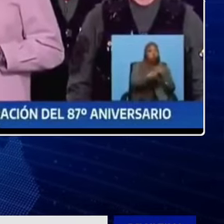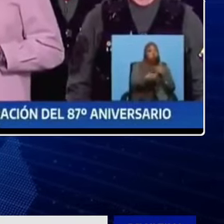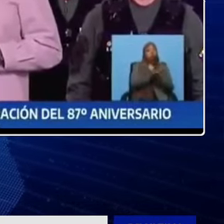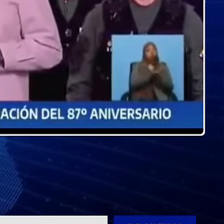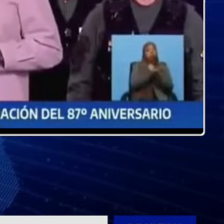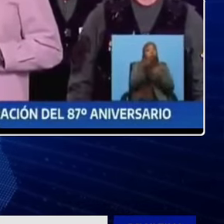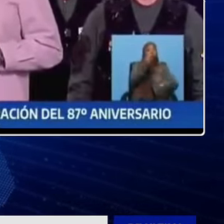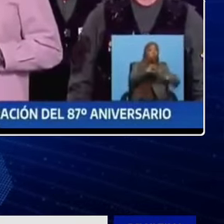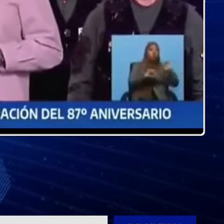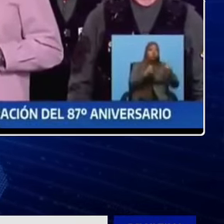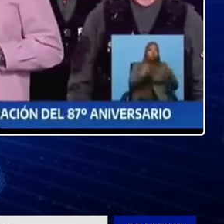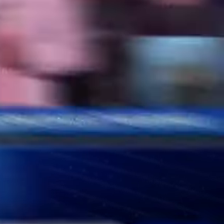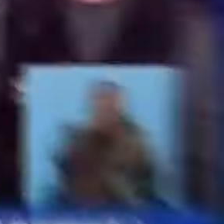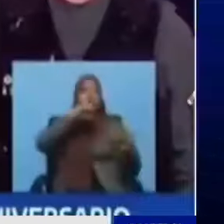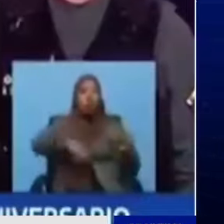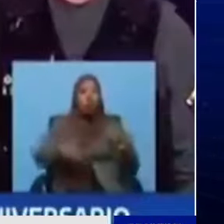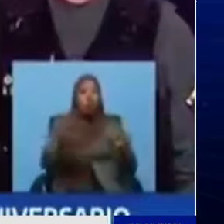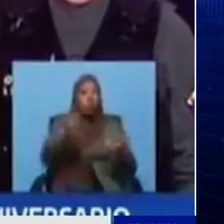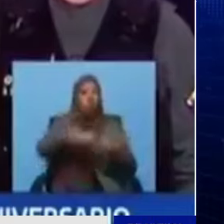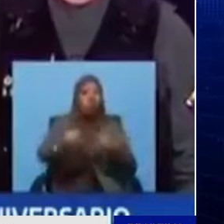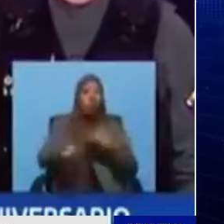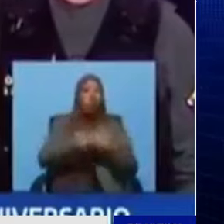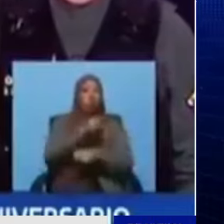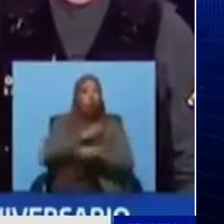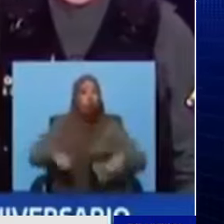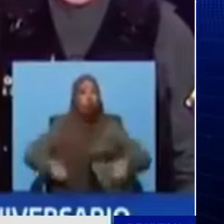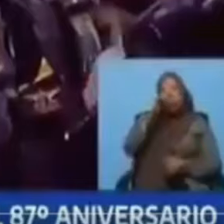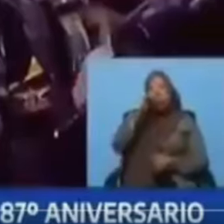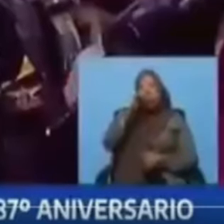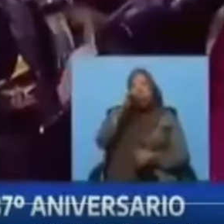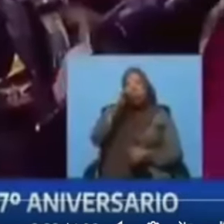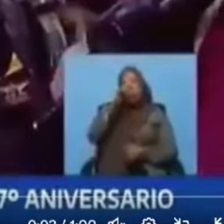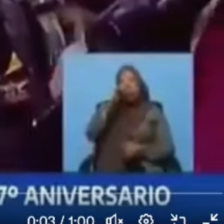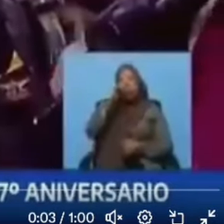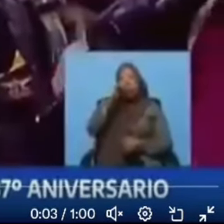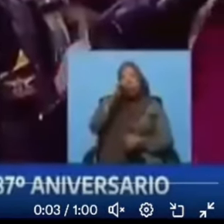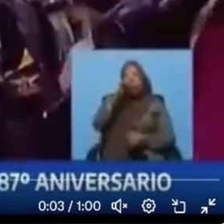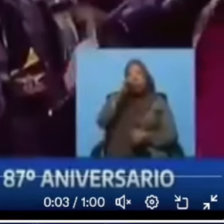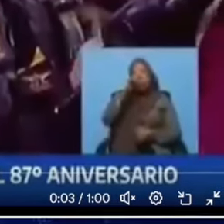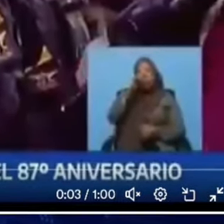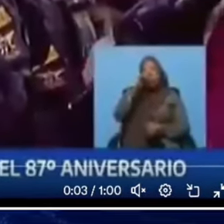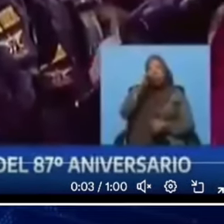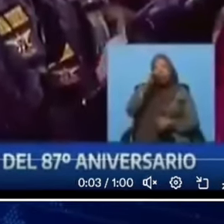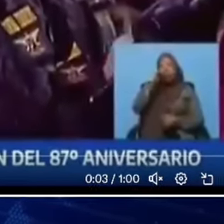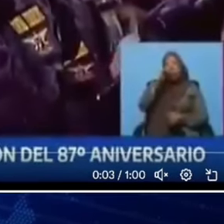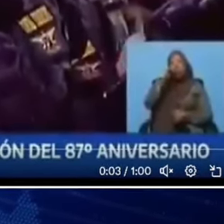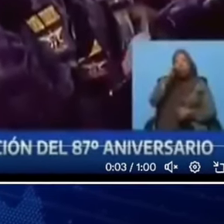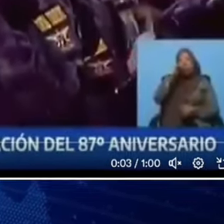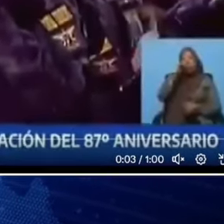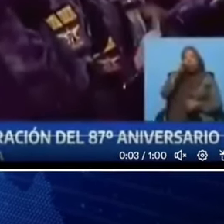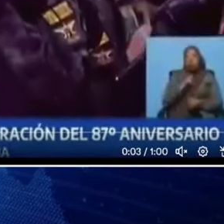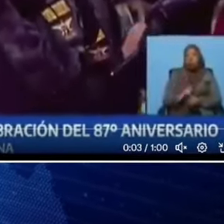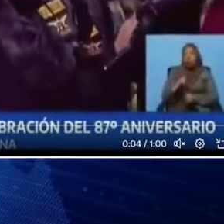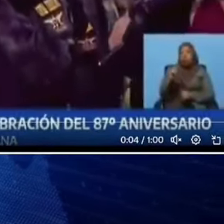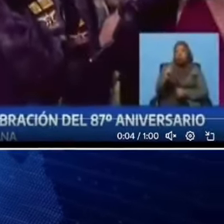instituciones cuánto odio se ha vertido contra la la guardia nacional bolivariana tras escuchar esas palabras no cabe duda que Nicolás Maduro lo